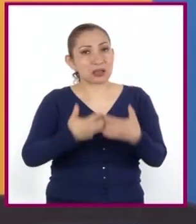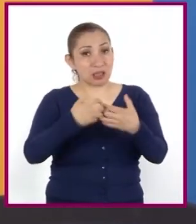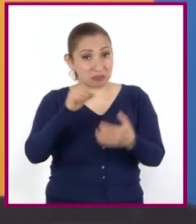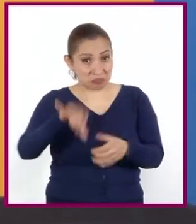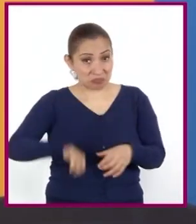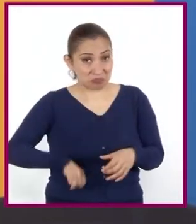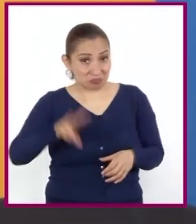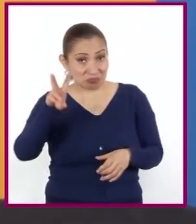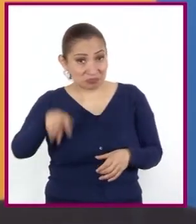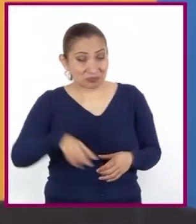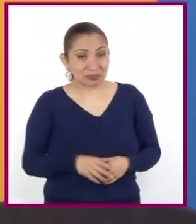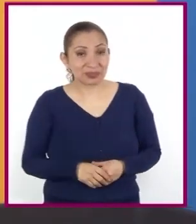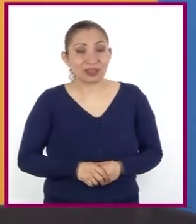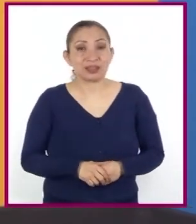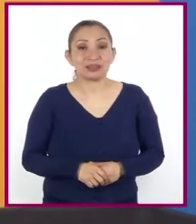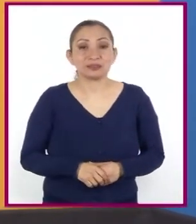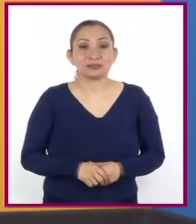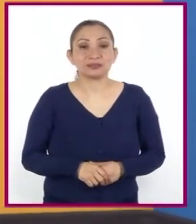¿verdad?